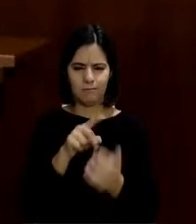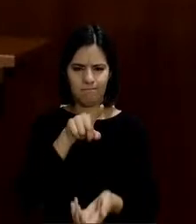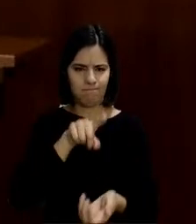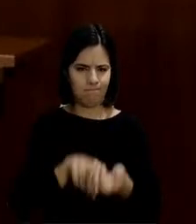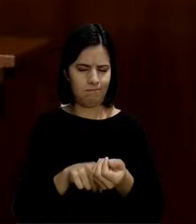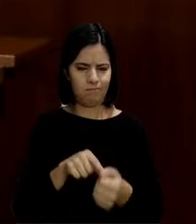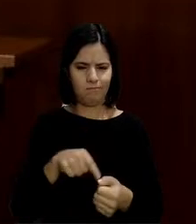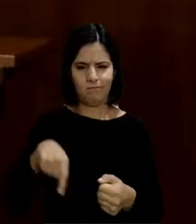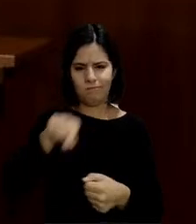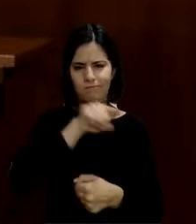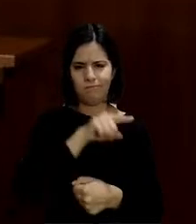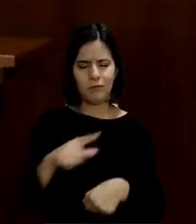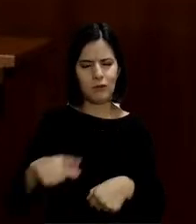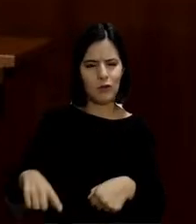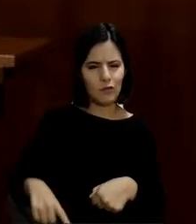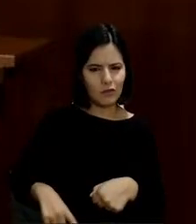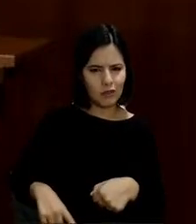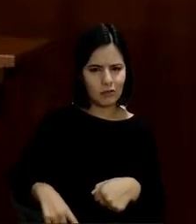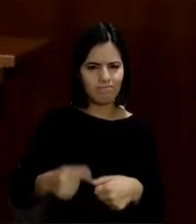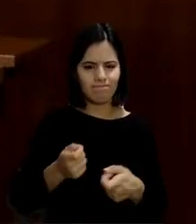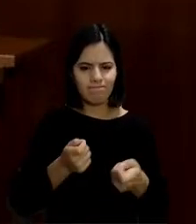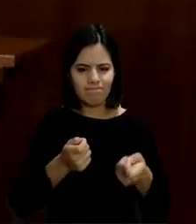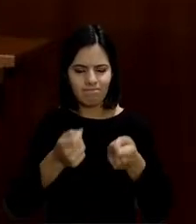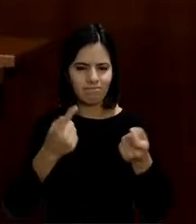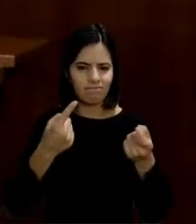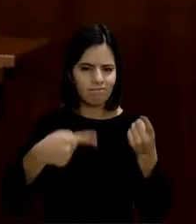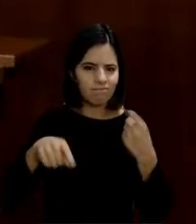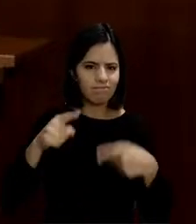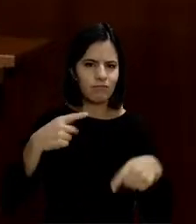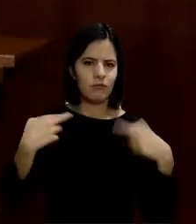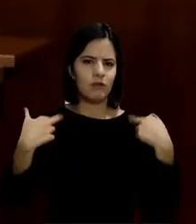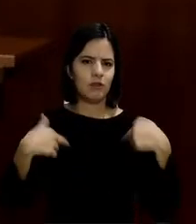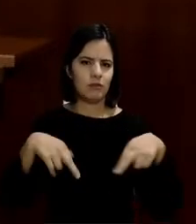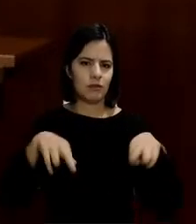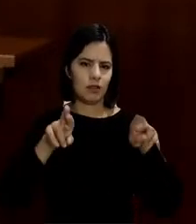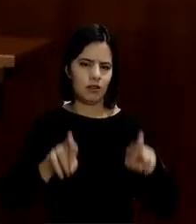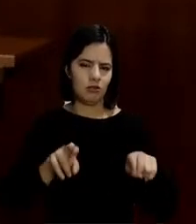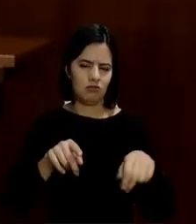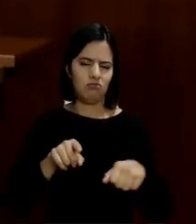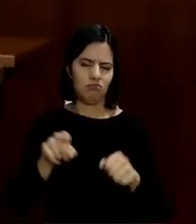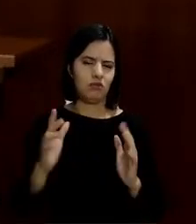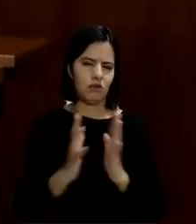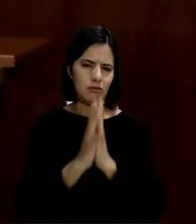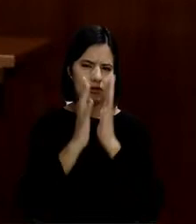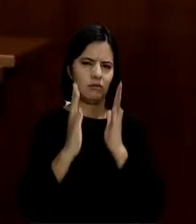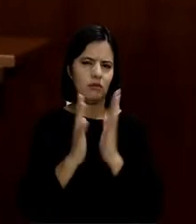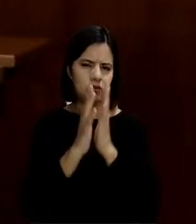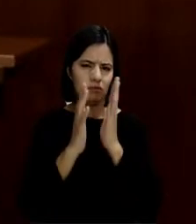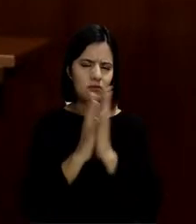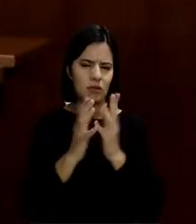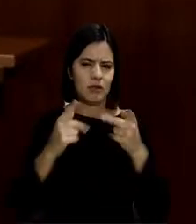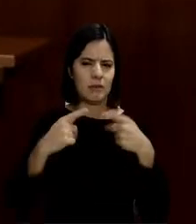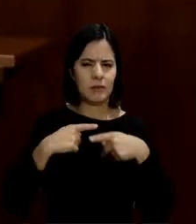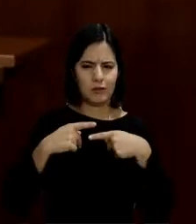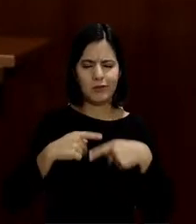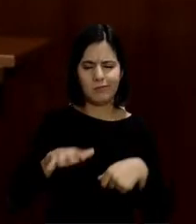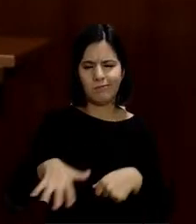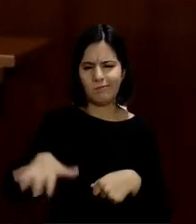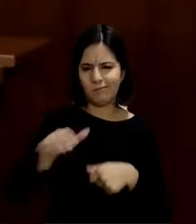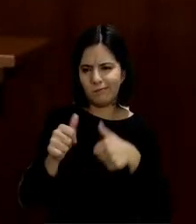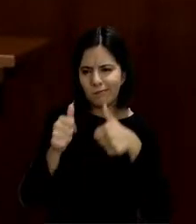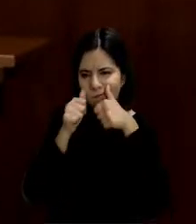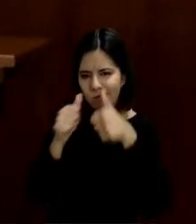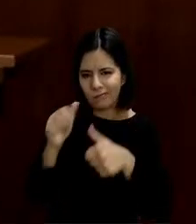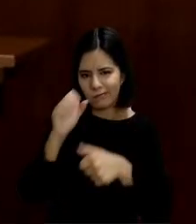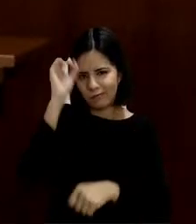gobierno republicano, representativo, democrático, laico y popular, tendiendo como